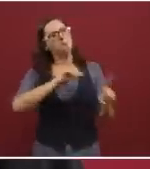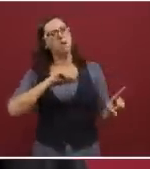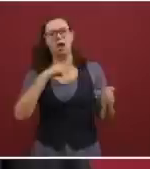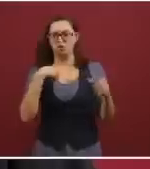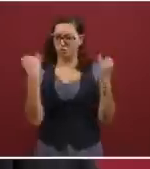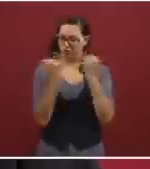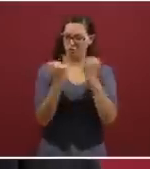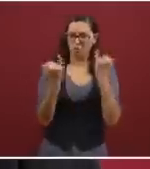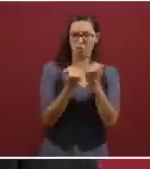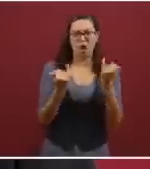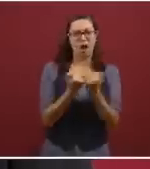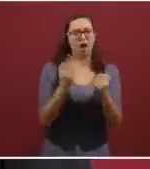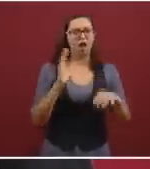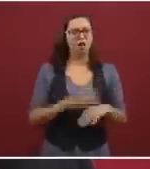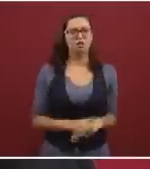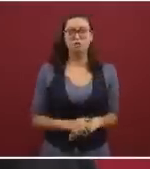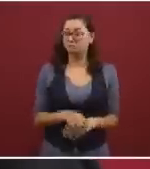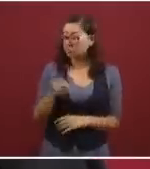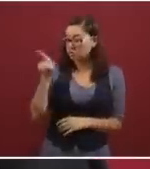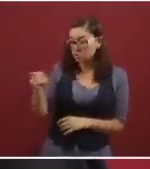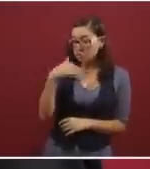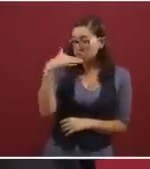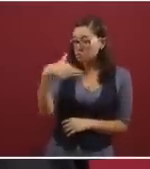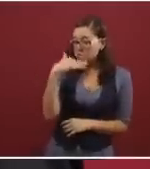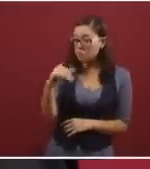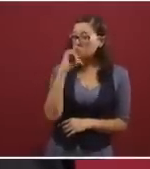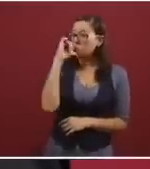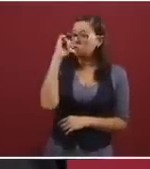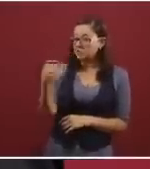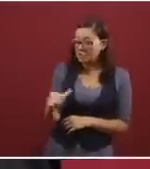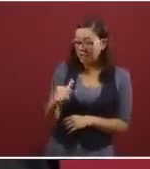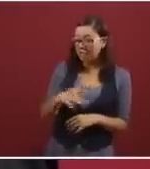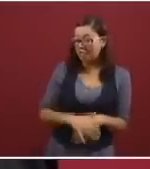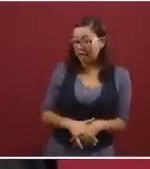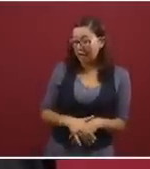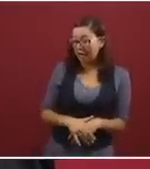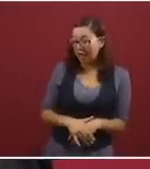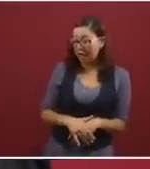era un tonto el que llegaba a un cargo público